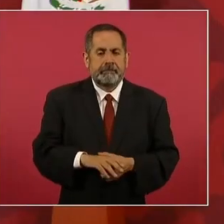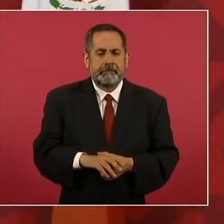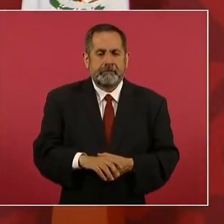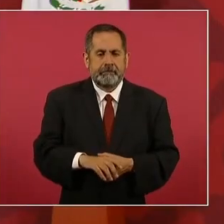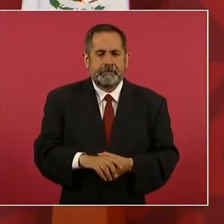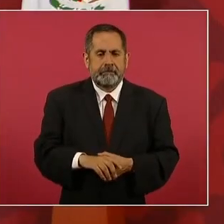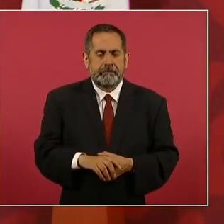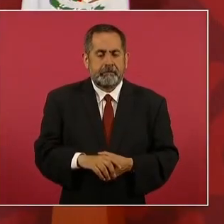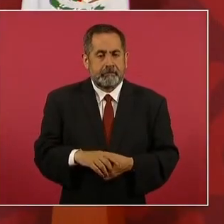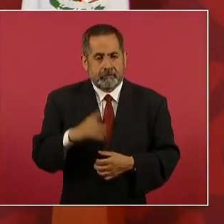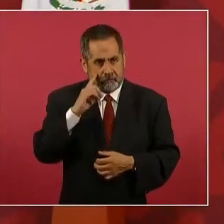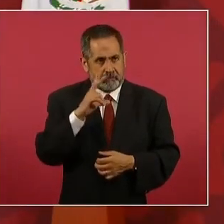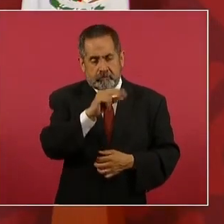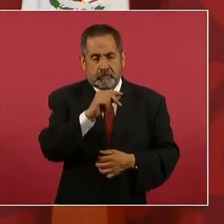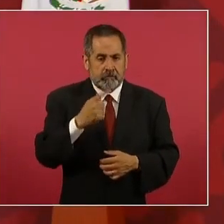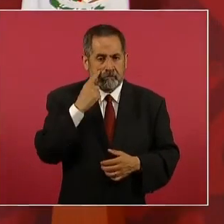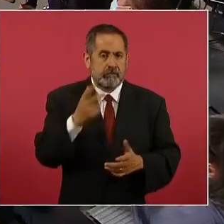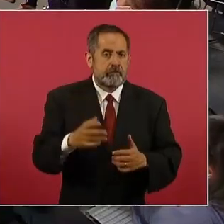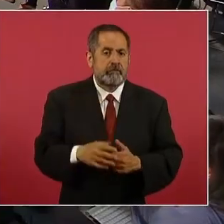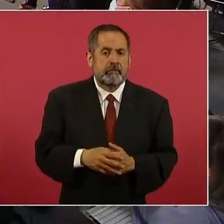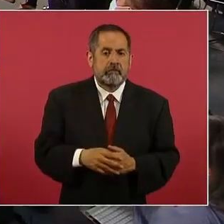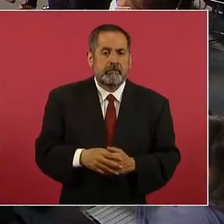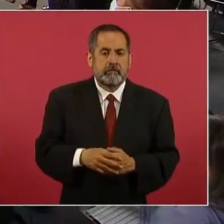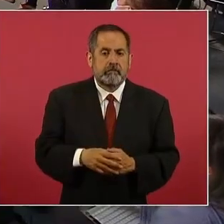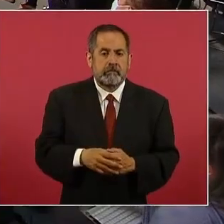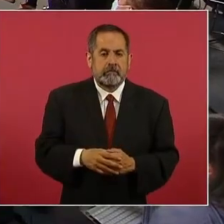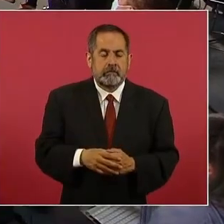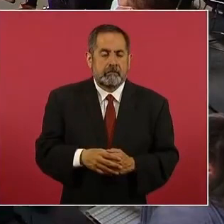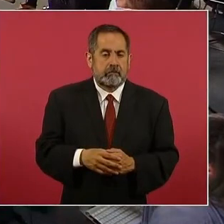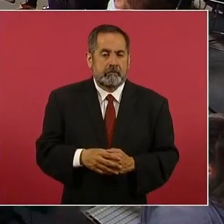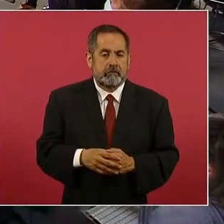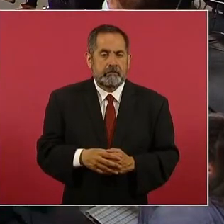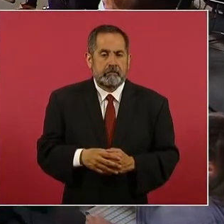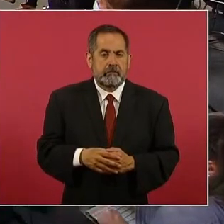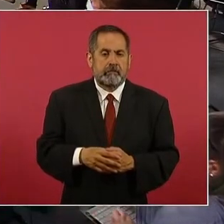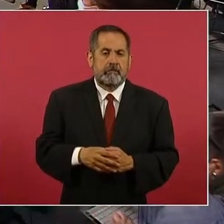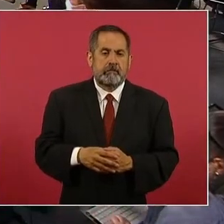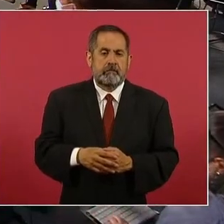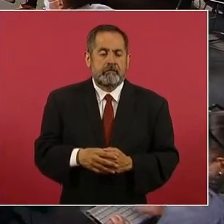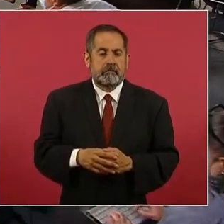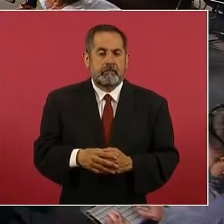Ahí estaba yo viendo de